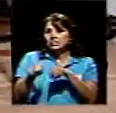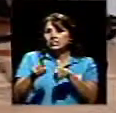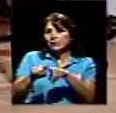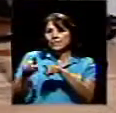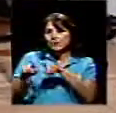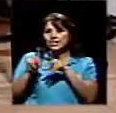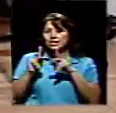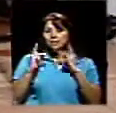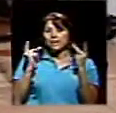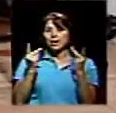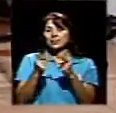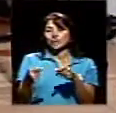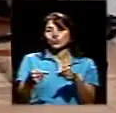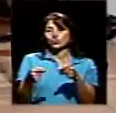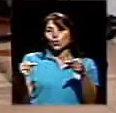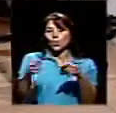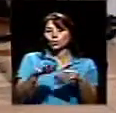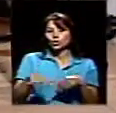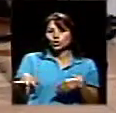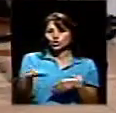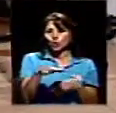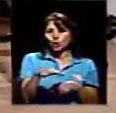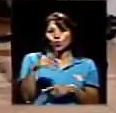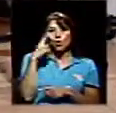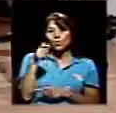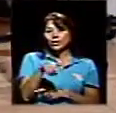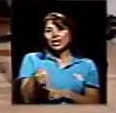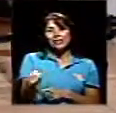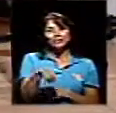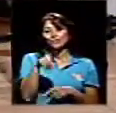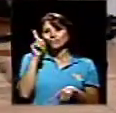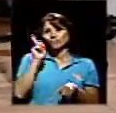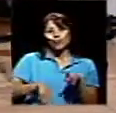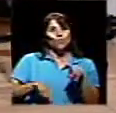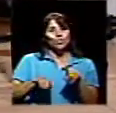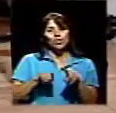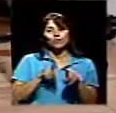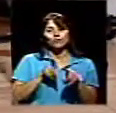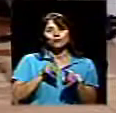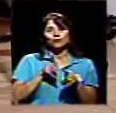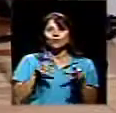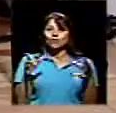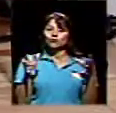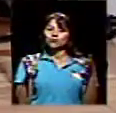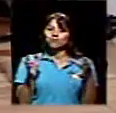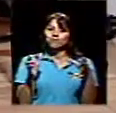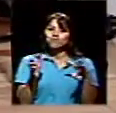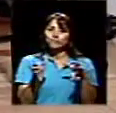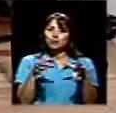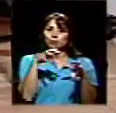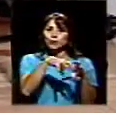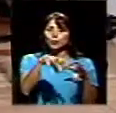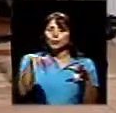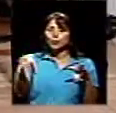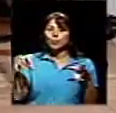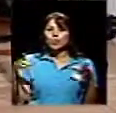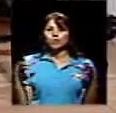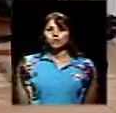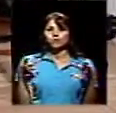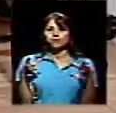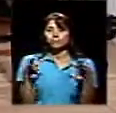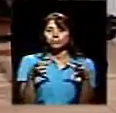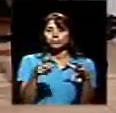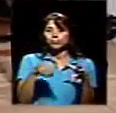oposición que no son el Frente Ácido, por la incapacidad que tuvieron para conformar una sola agrupación, un solo frente